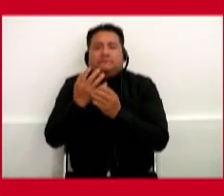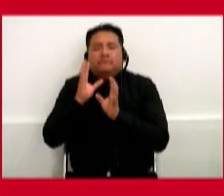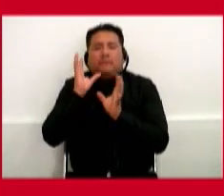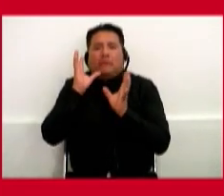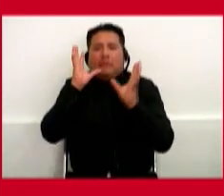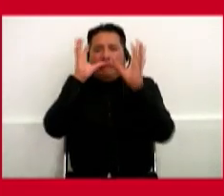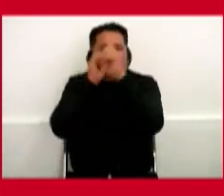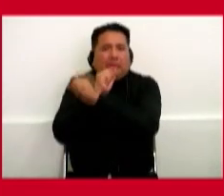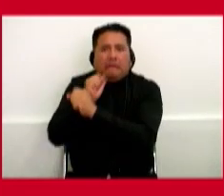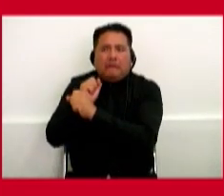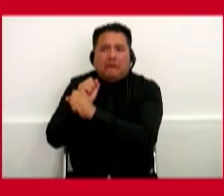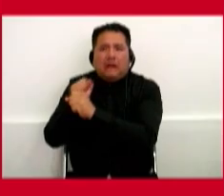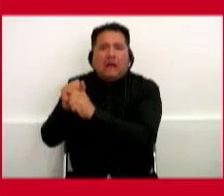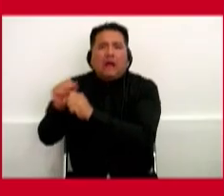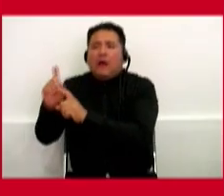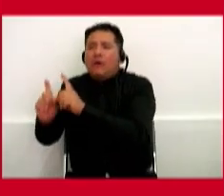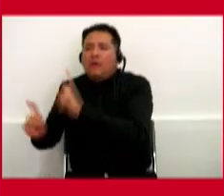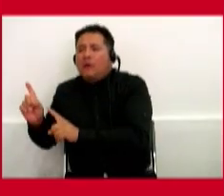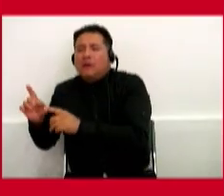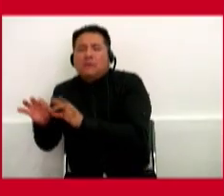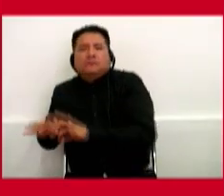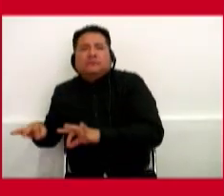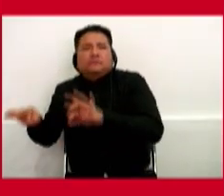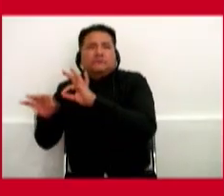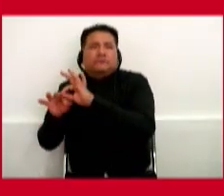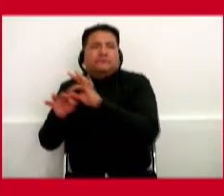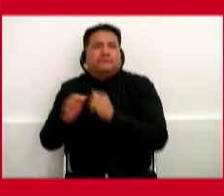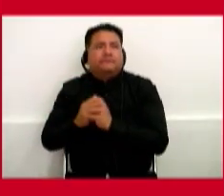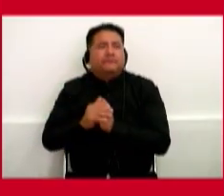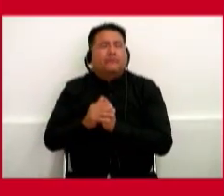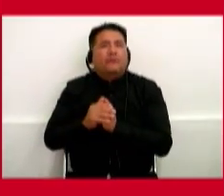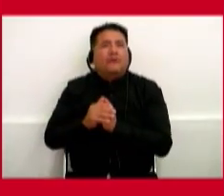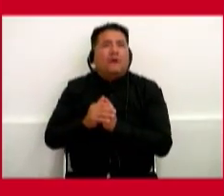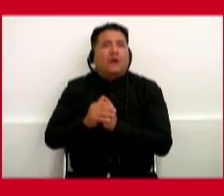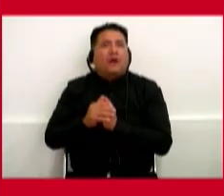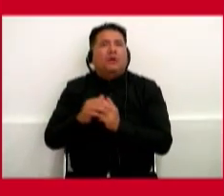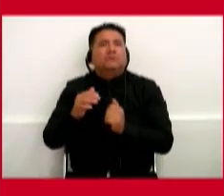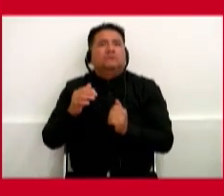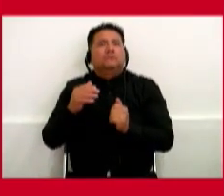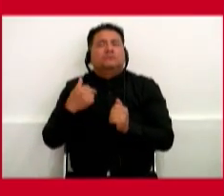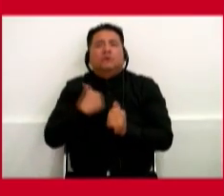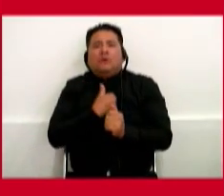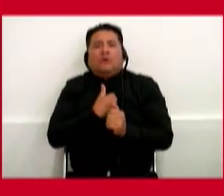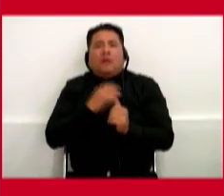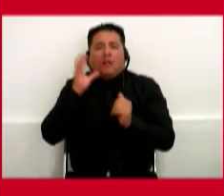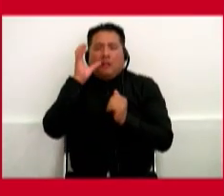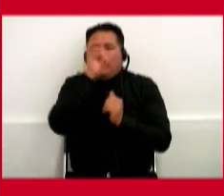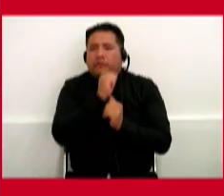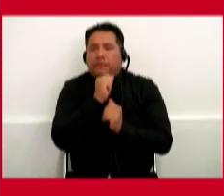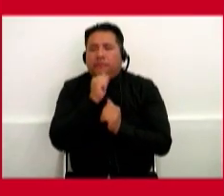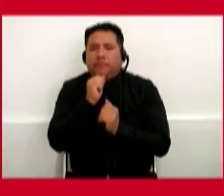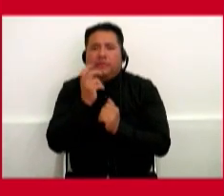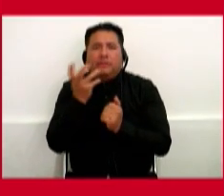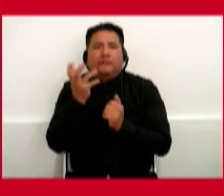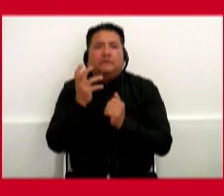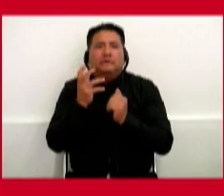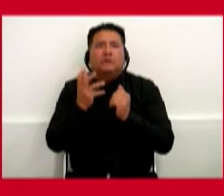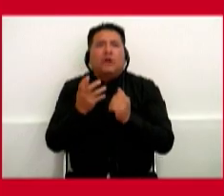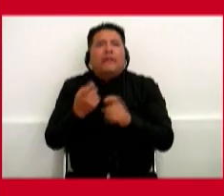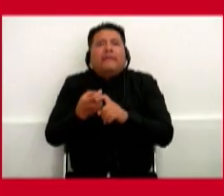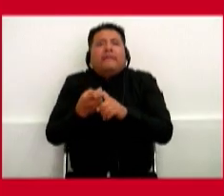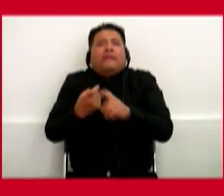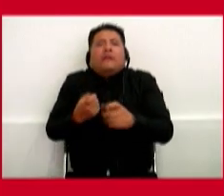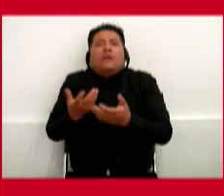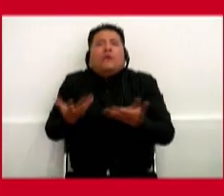puntos de control. Hemos descuidado también preguntarnos de dónde viene la data que estamos